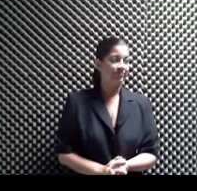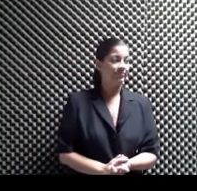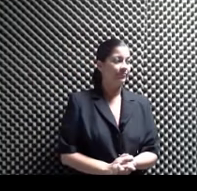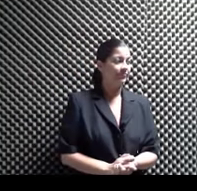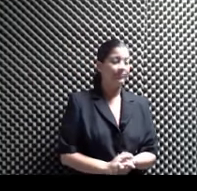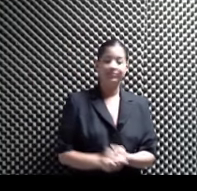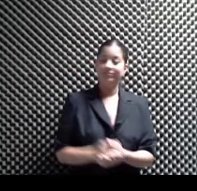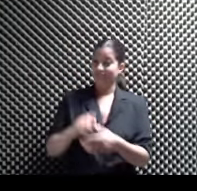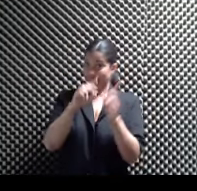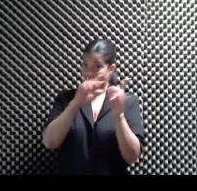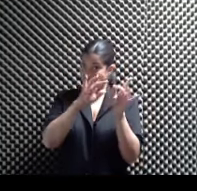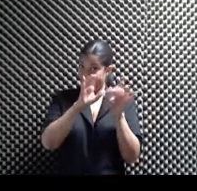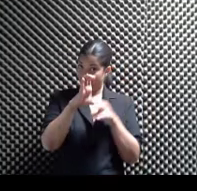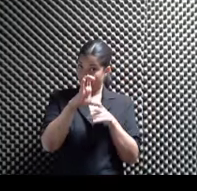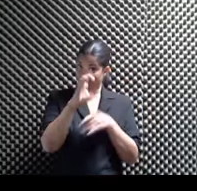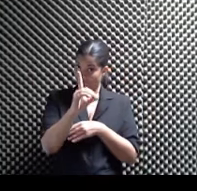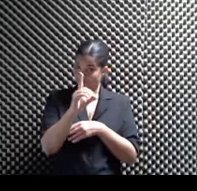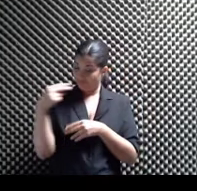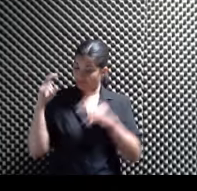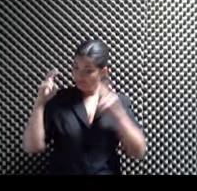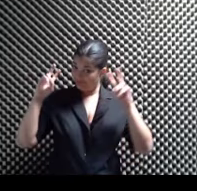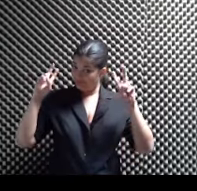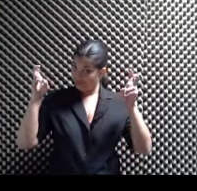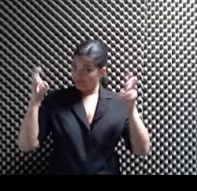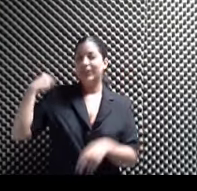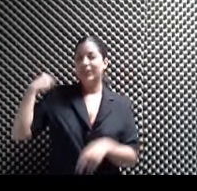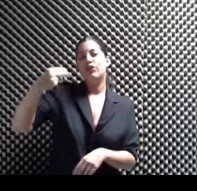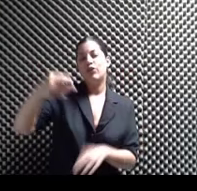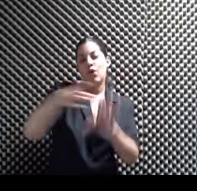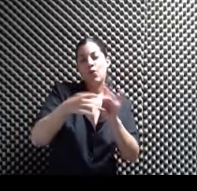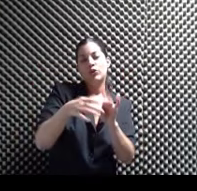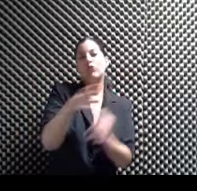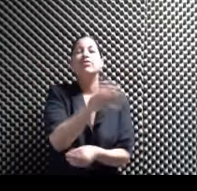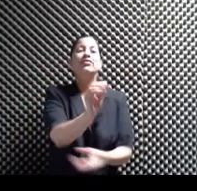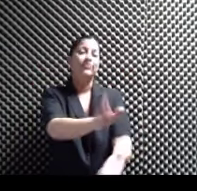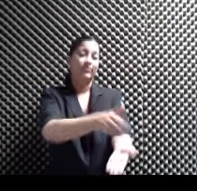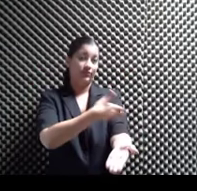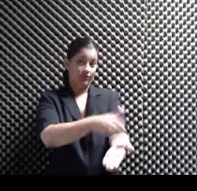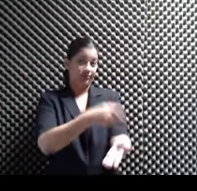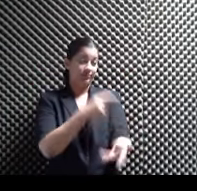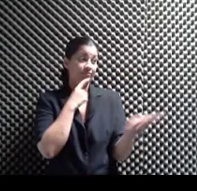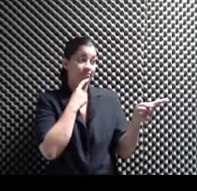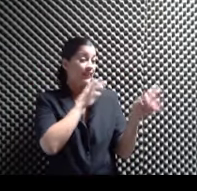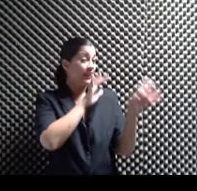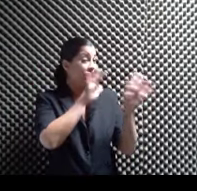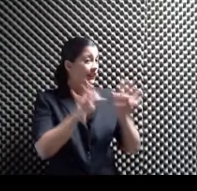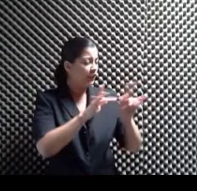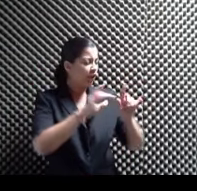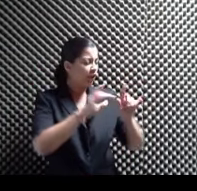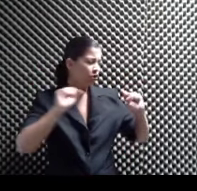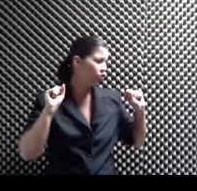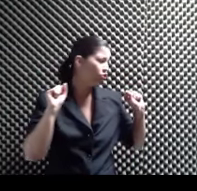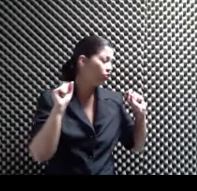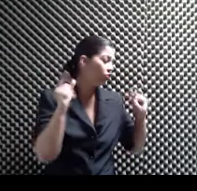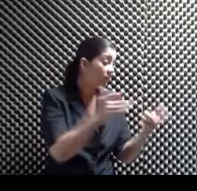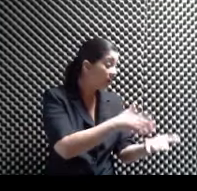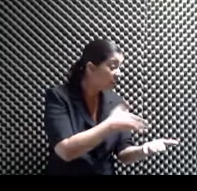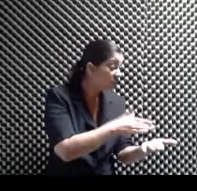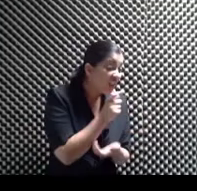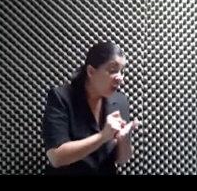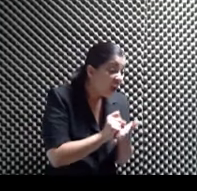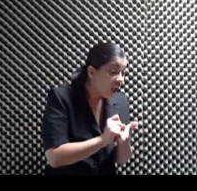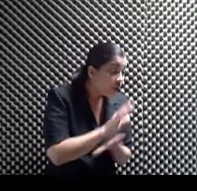Historias Cuentos Y canciones Este disco Todas las canciones Son compuestas Por ti Todas las canciones Son compuestas Hace el proceso De composición